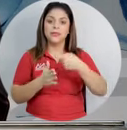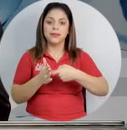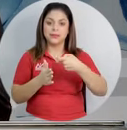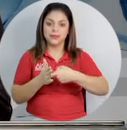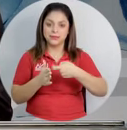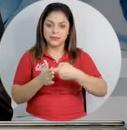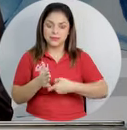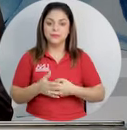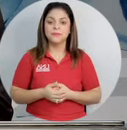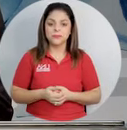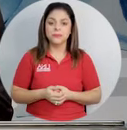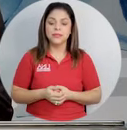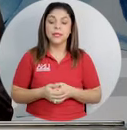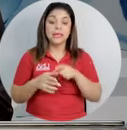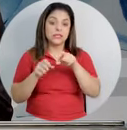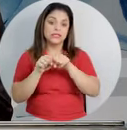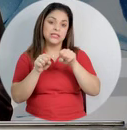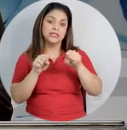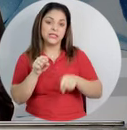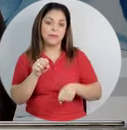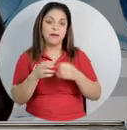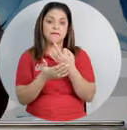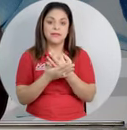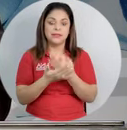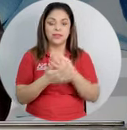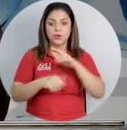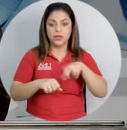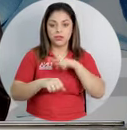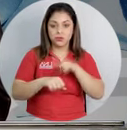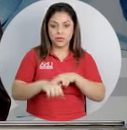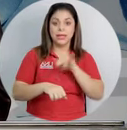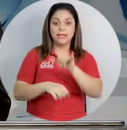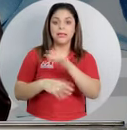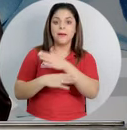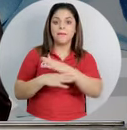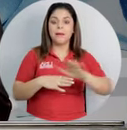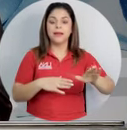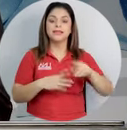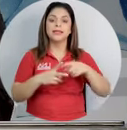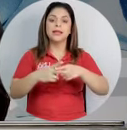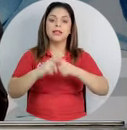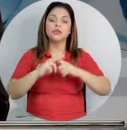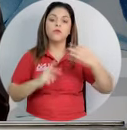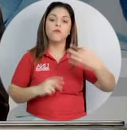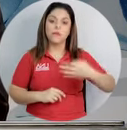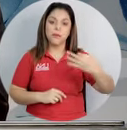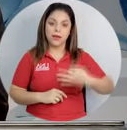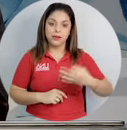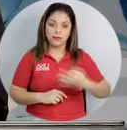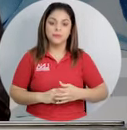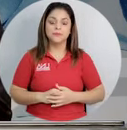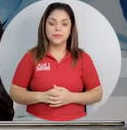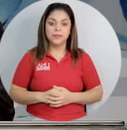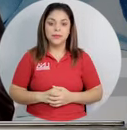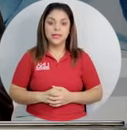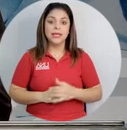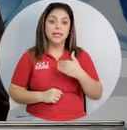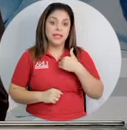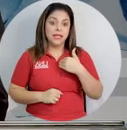estoy pagando de tasa de interés. Lo que es el sistema financiero nacional, lo que es la parte de créditos